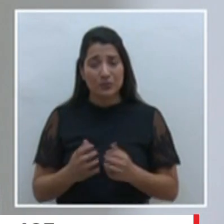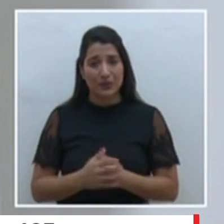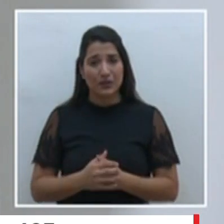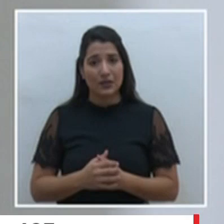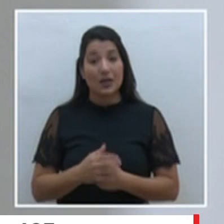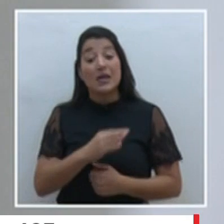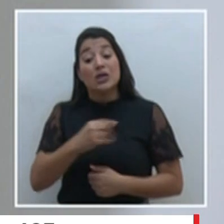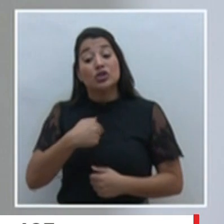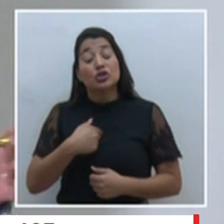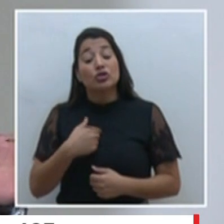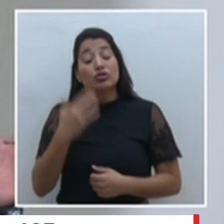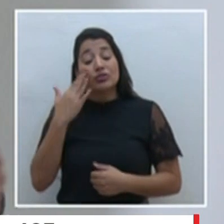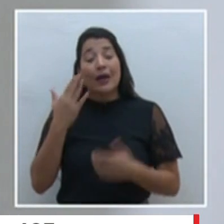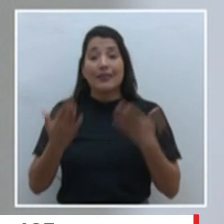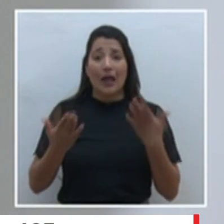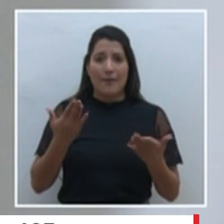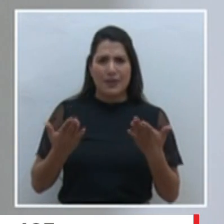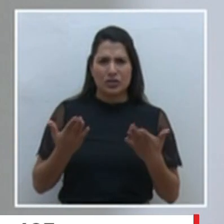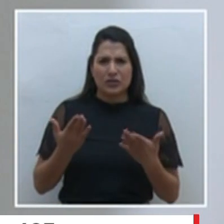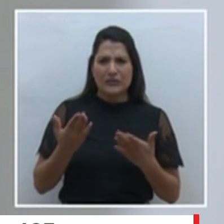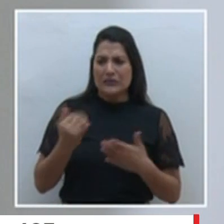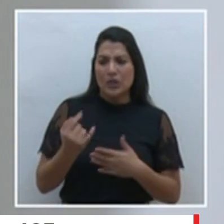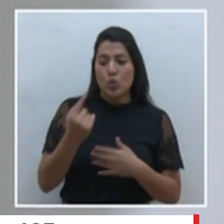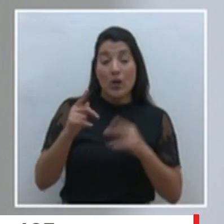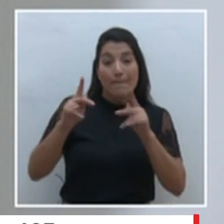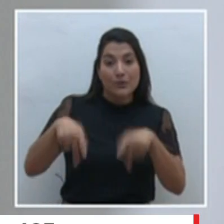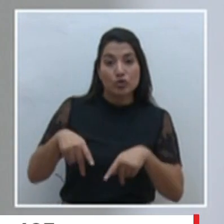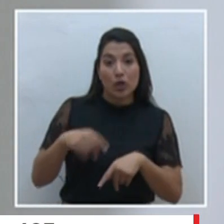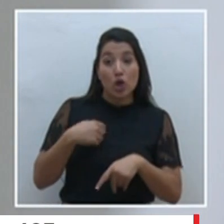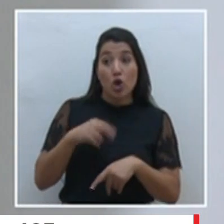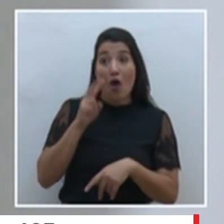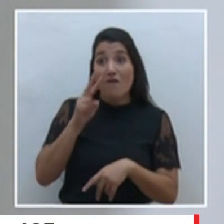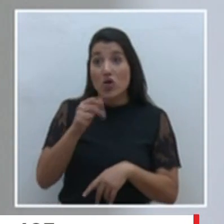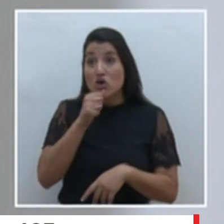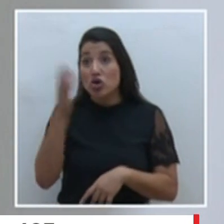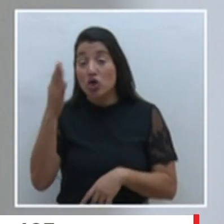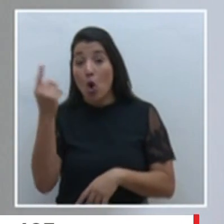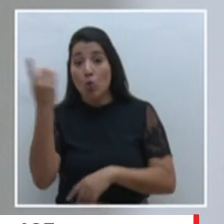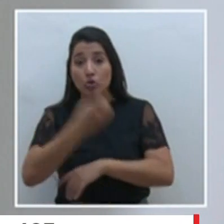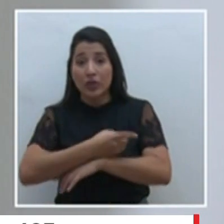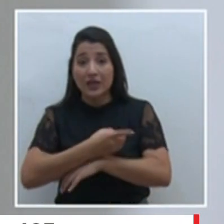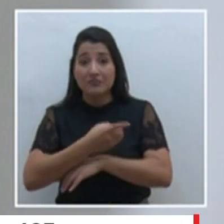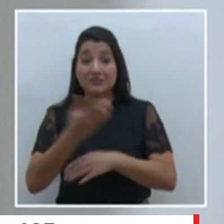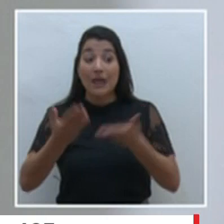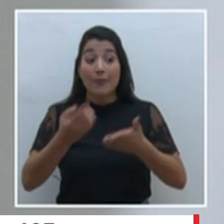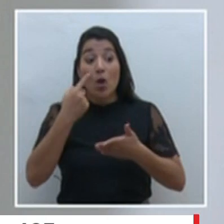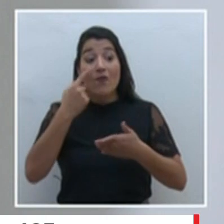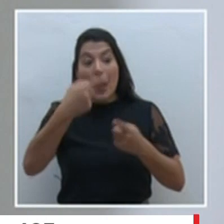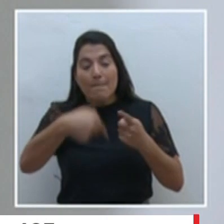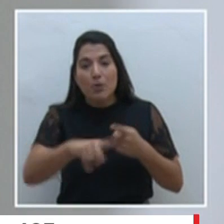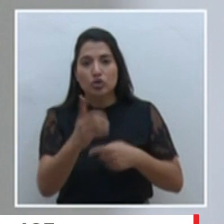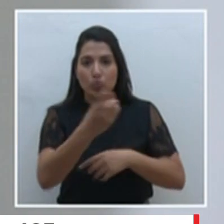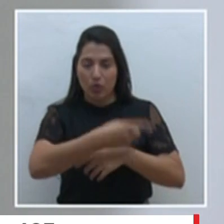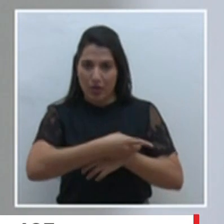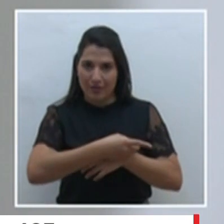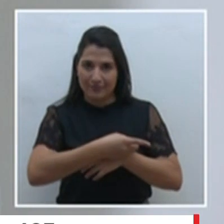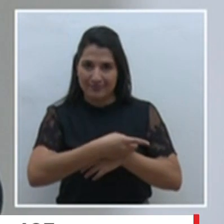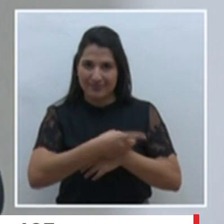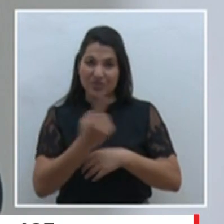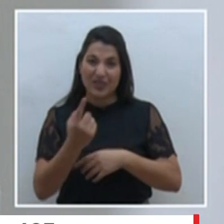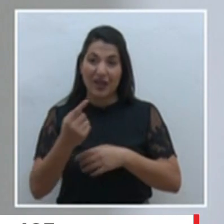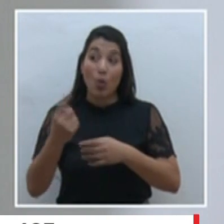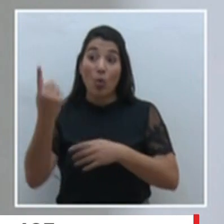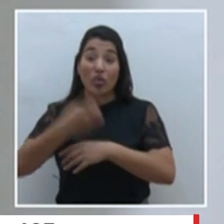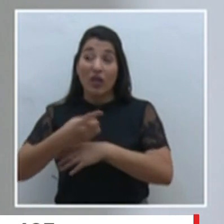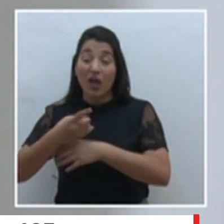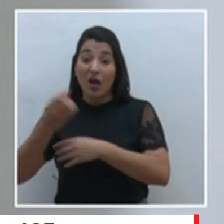vez alguien que no sintonizó la transmisión un día, puede ser que lo sintonice otro día. Y tal vez ese día yo dije,